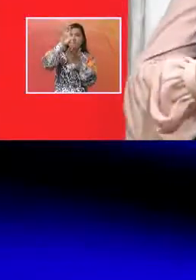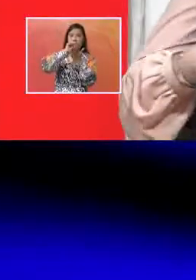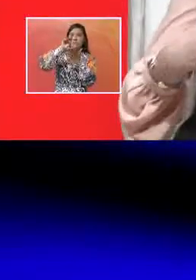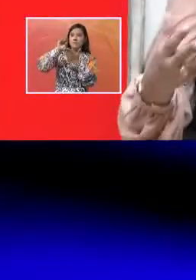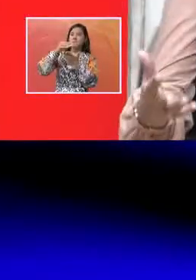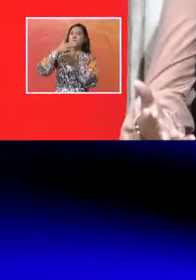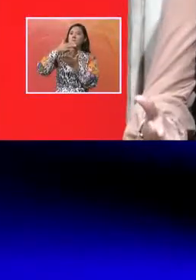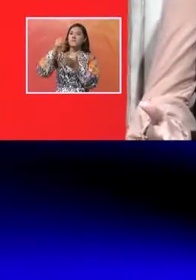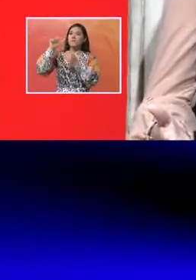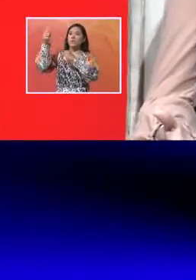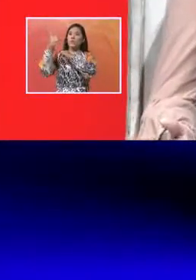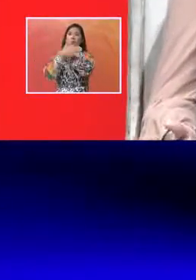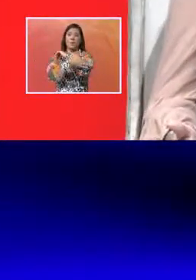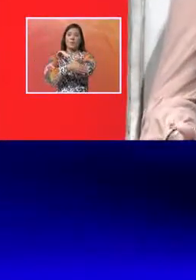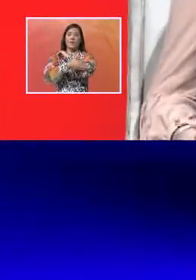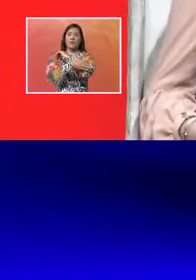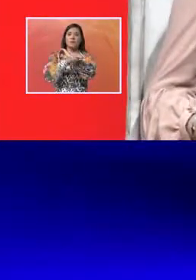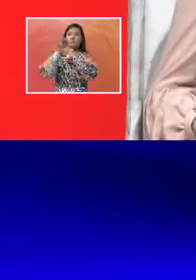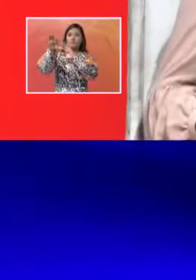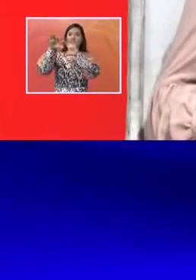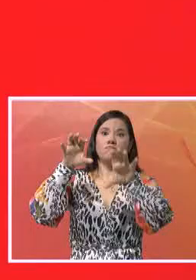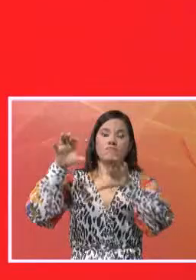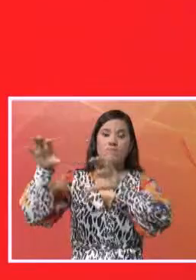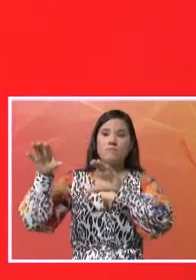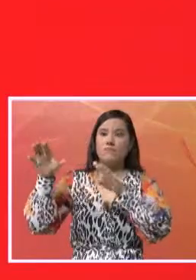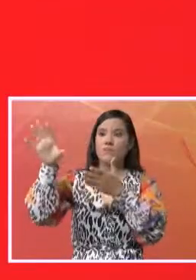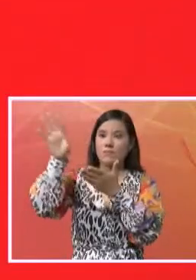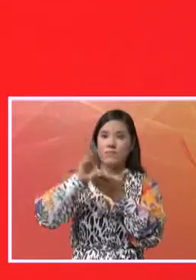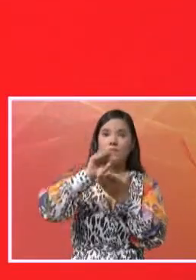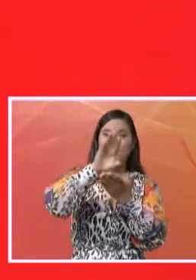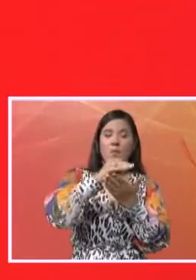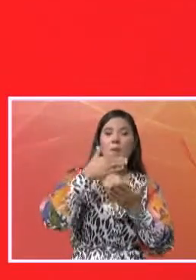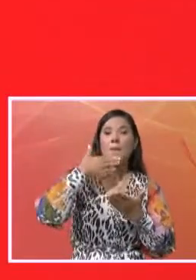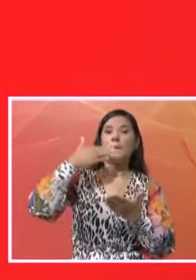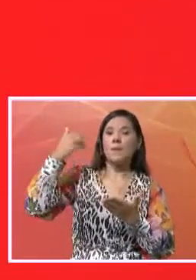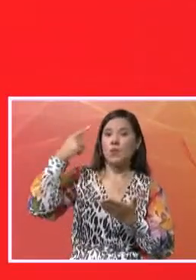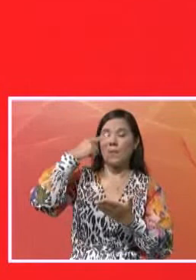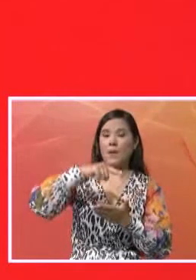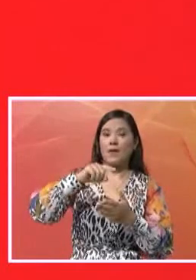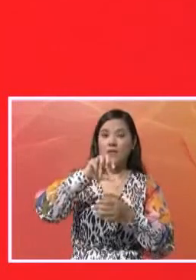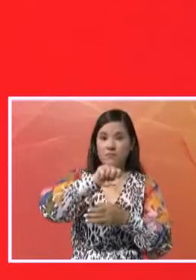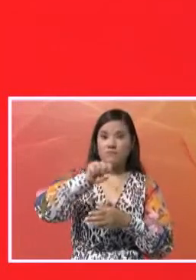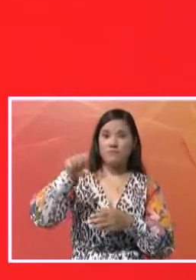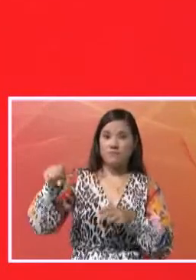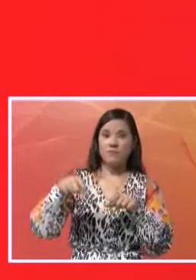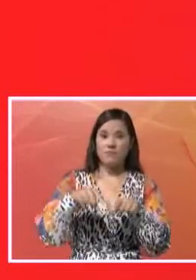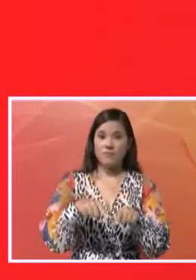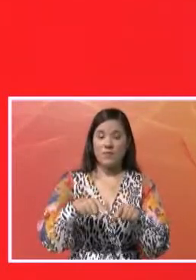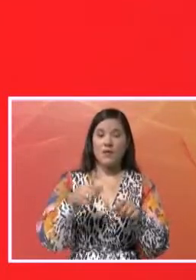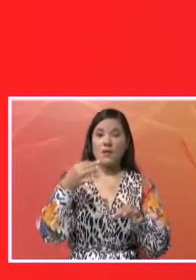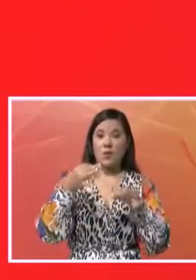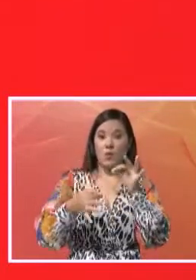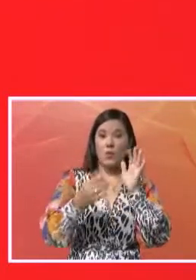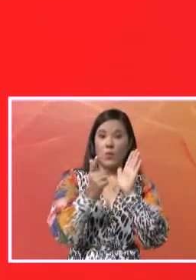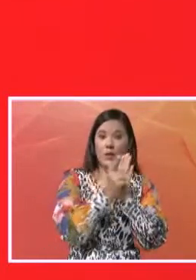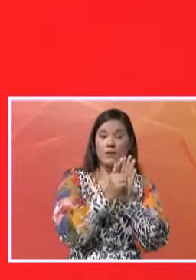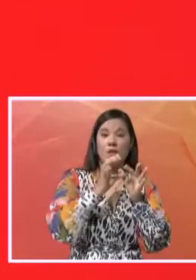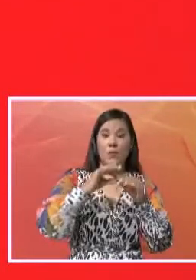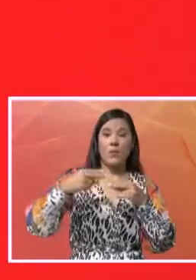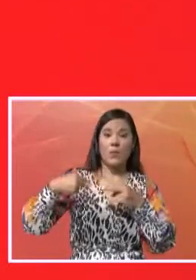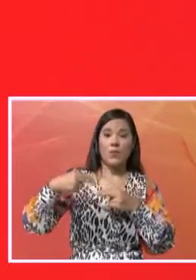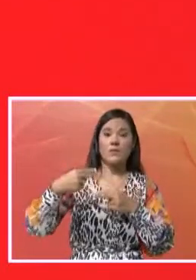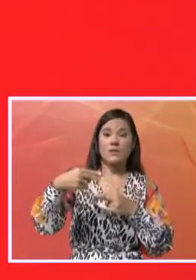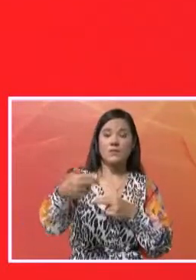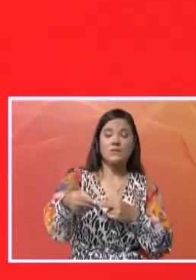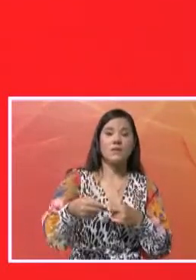en otros países de la región sí porque fíjate yo y si lo que pasa es que el tema de la judicialización de los procesos